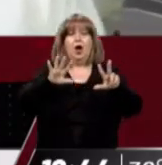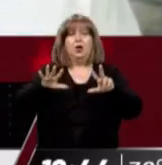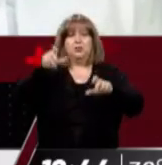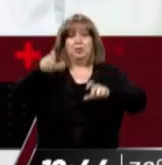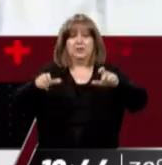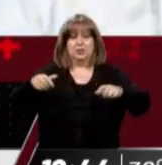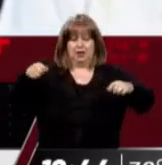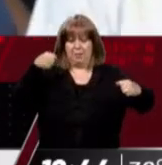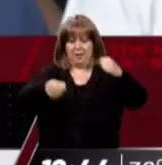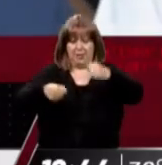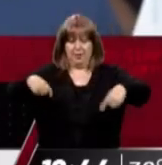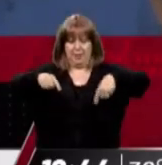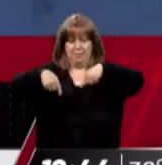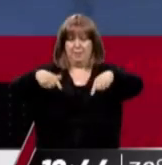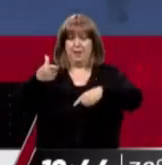personas que le pegan a una